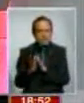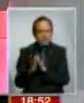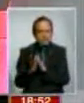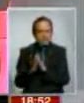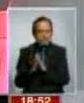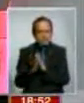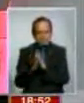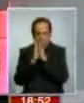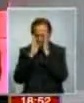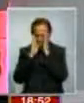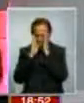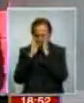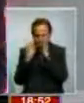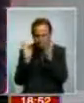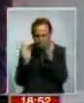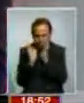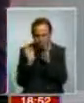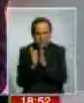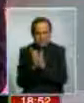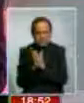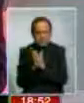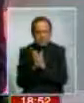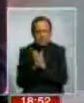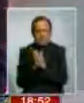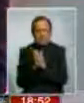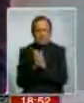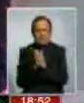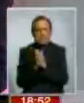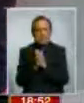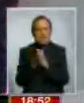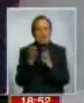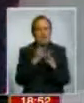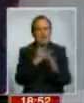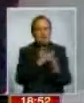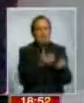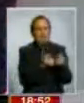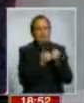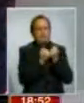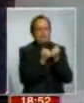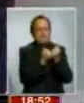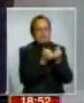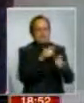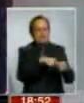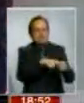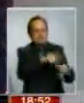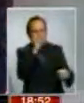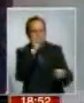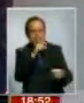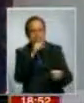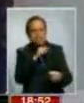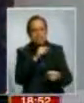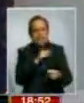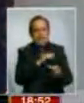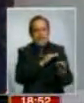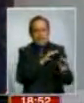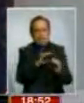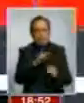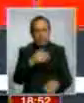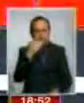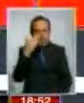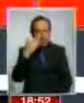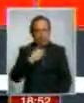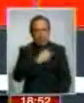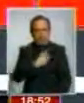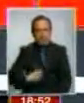estrecho, de miras. Es sustraerle fuerza al partido que fue el chasis del gobierno de Sebastián Piñera. Hablando del